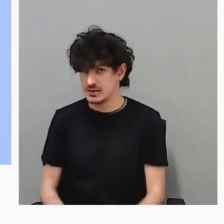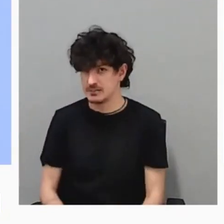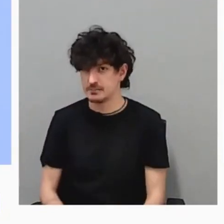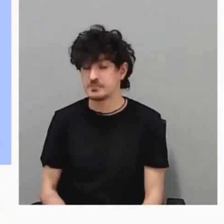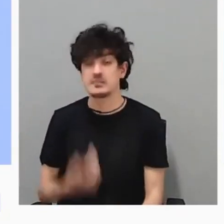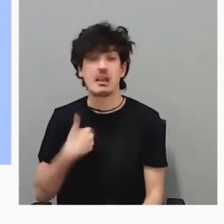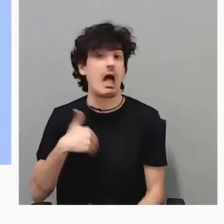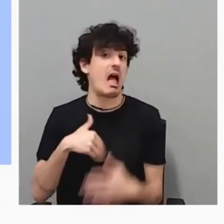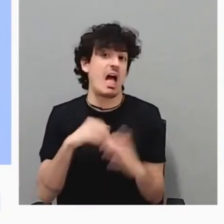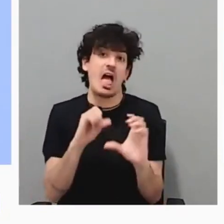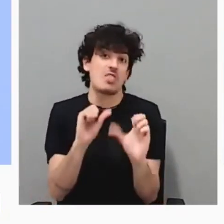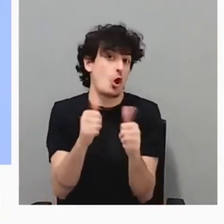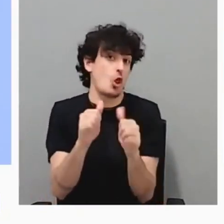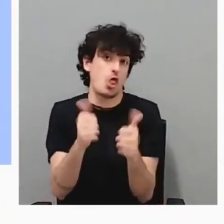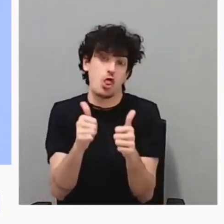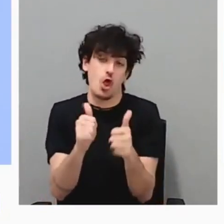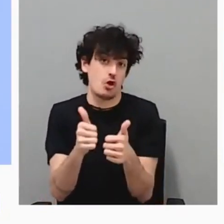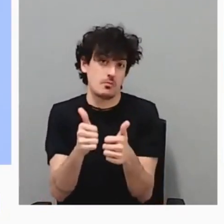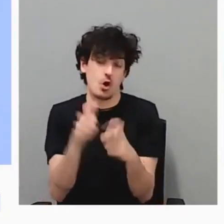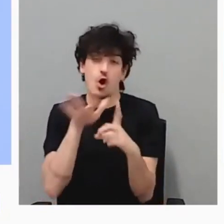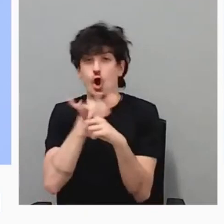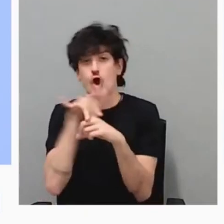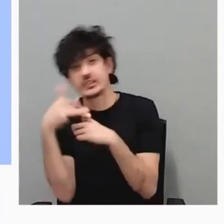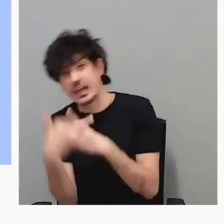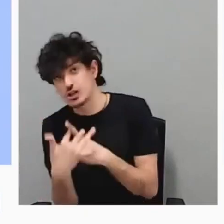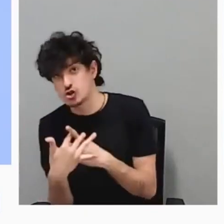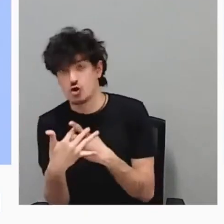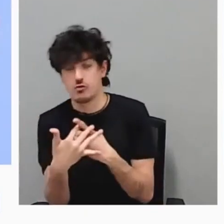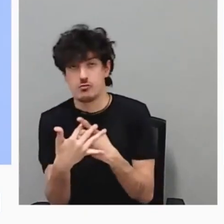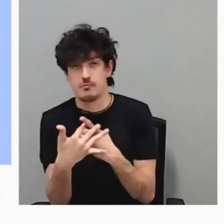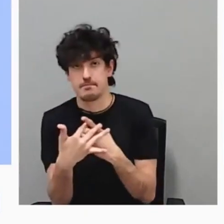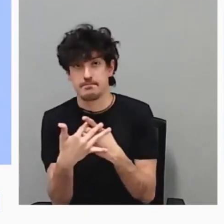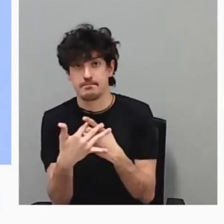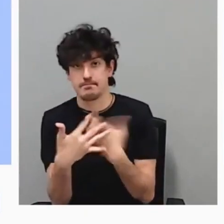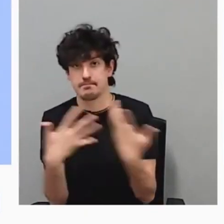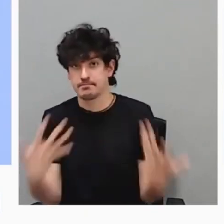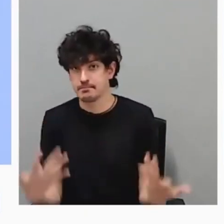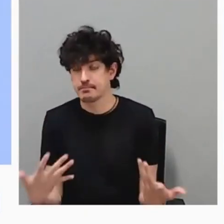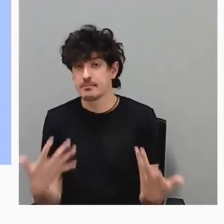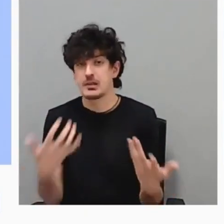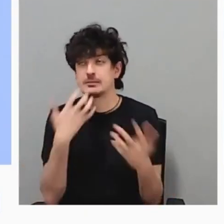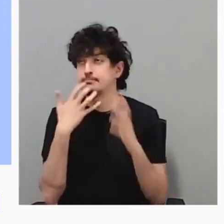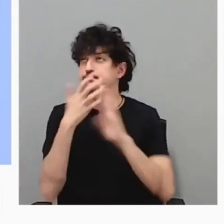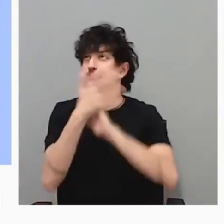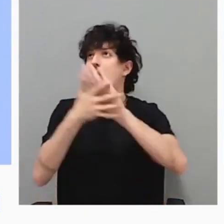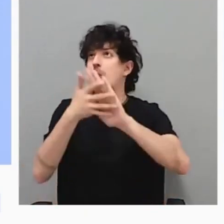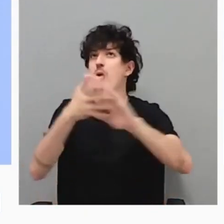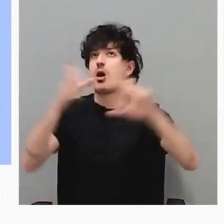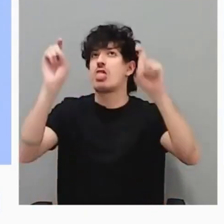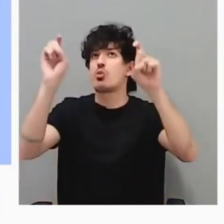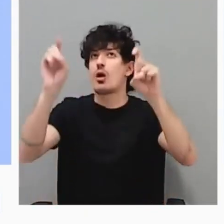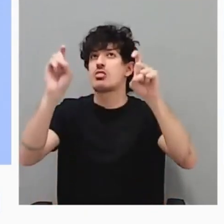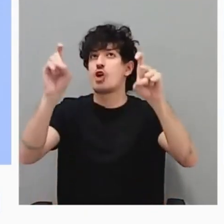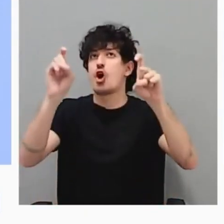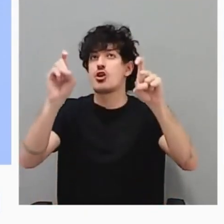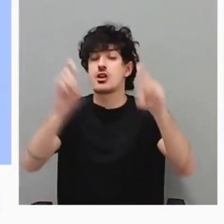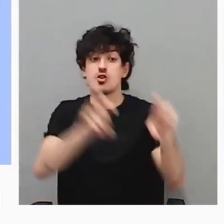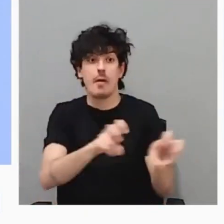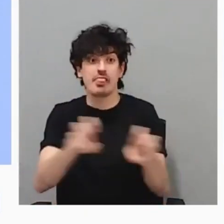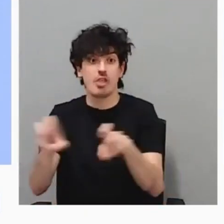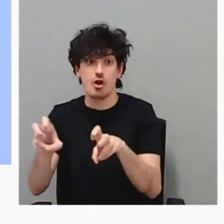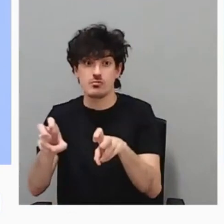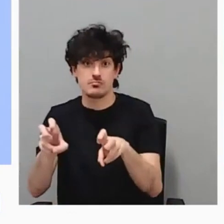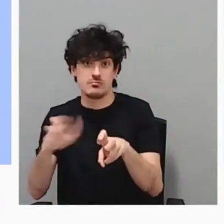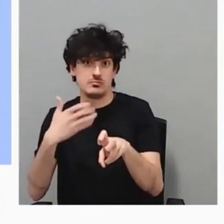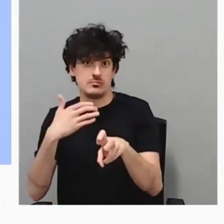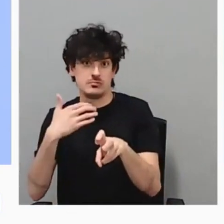o contextualización de en qué podemos estar pensando cuando hablamos de educación y de innovación, pues me